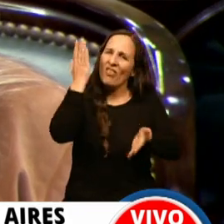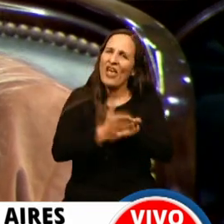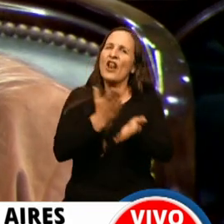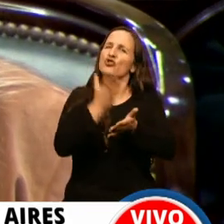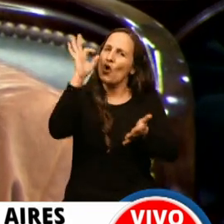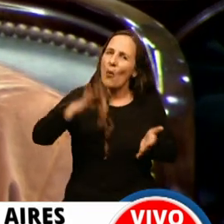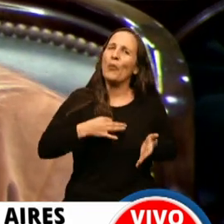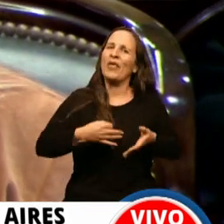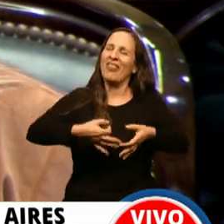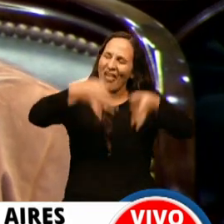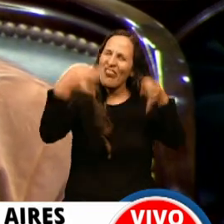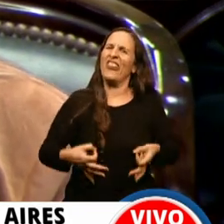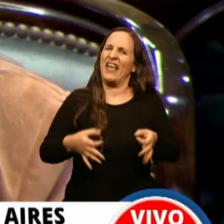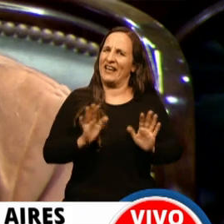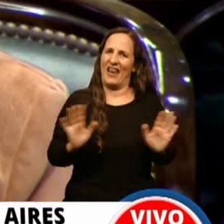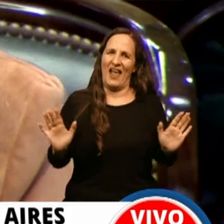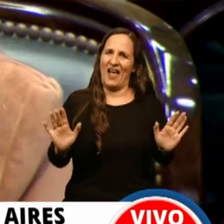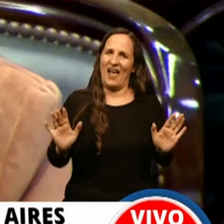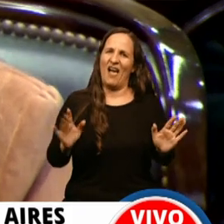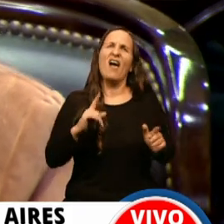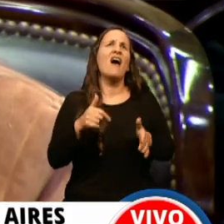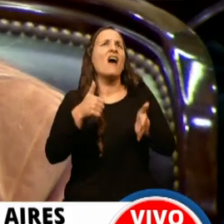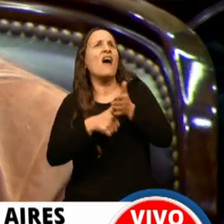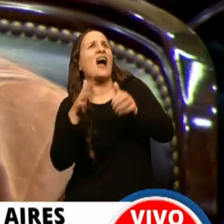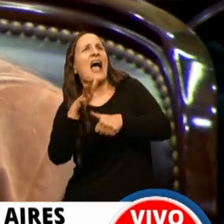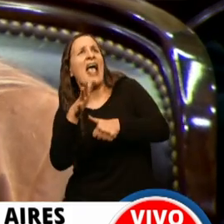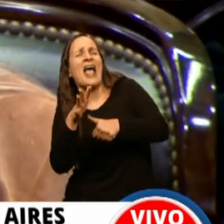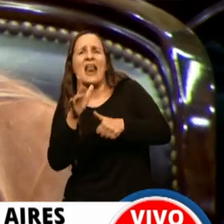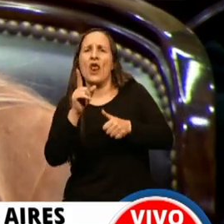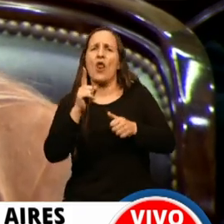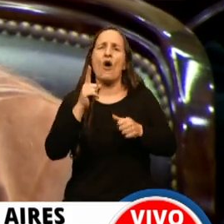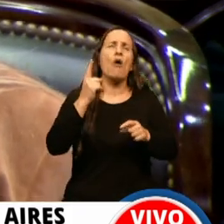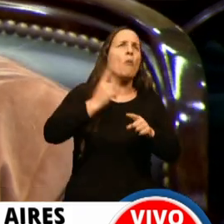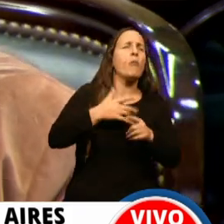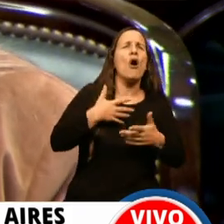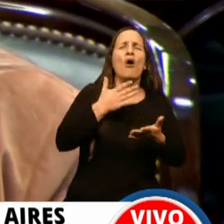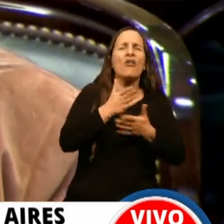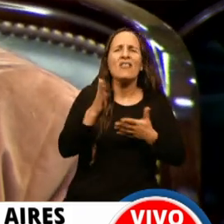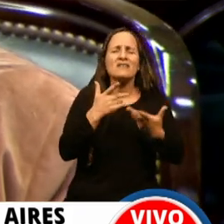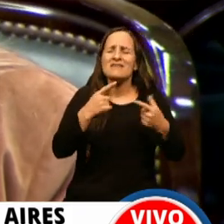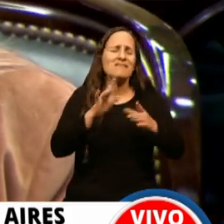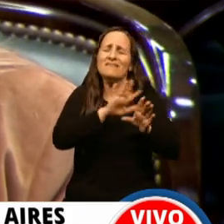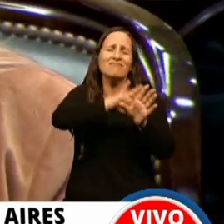sin distinción por identidad de género o por orientación sexual